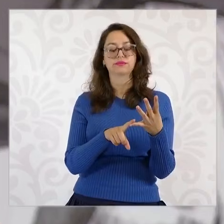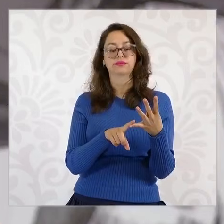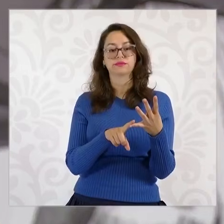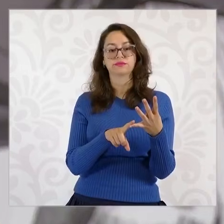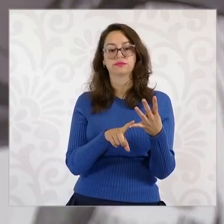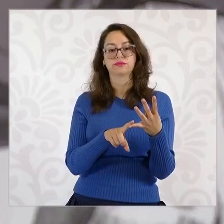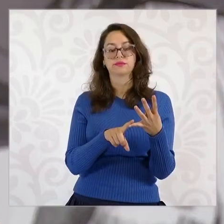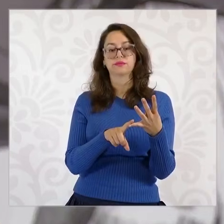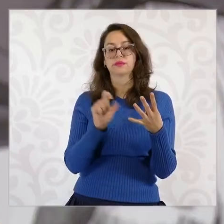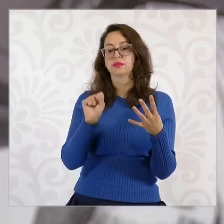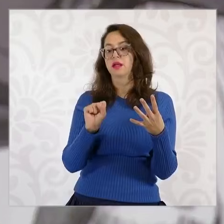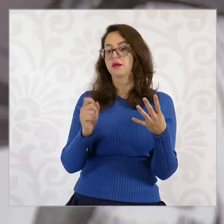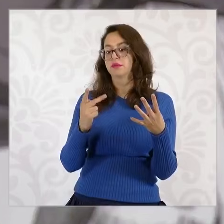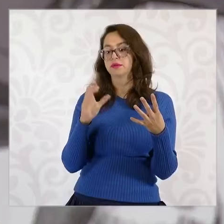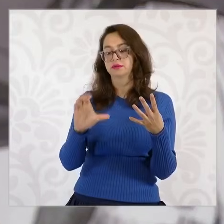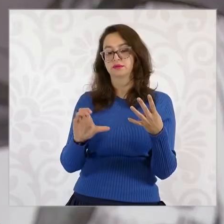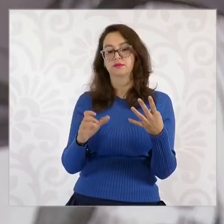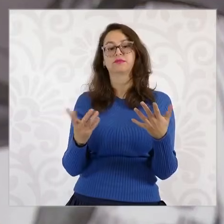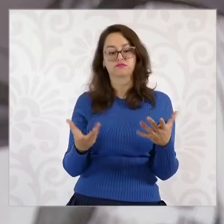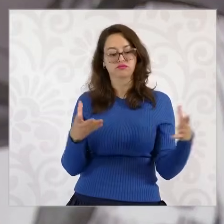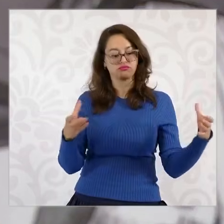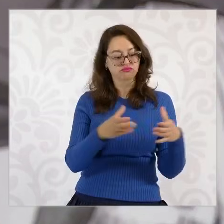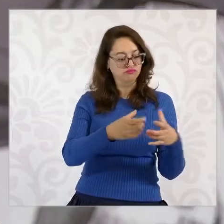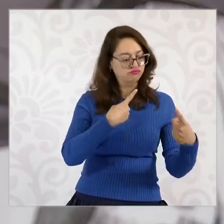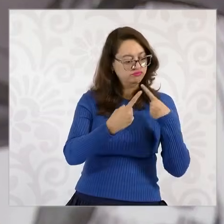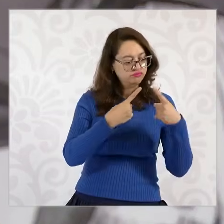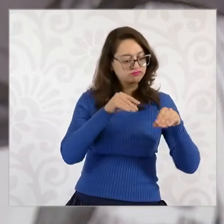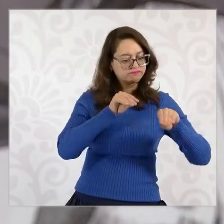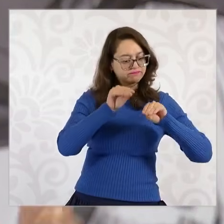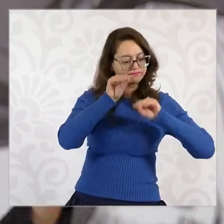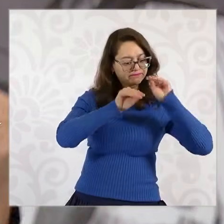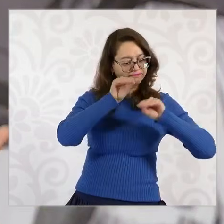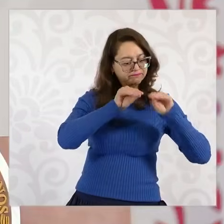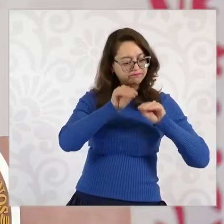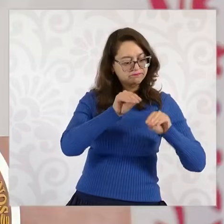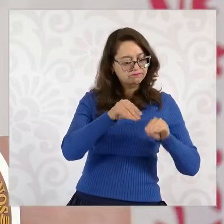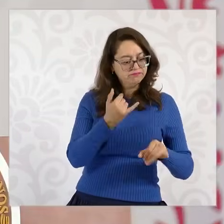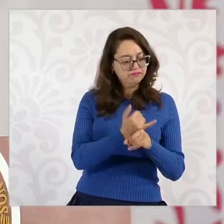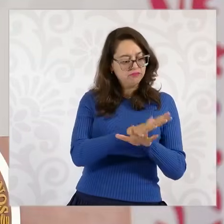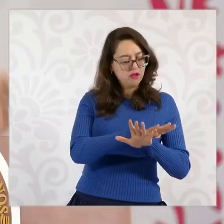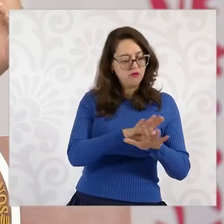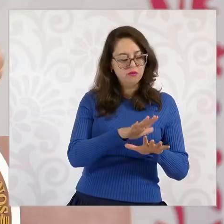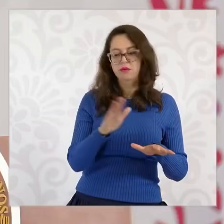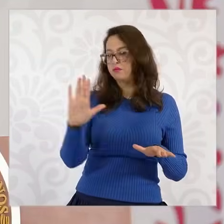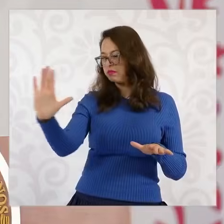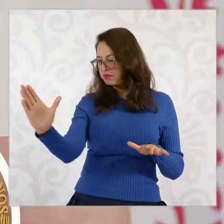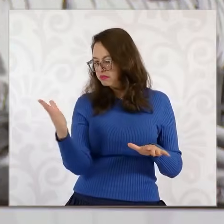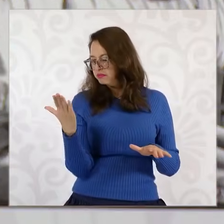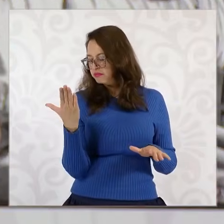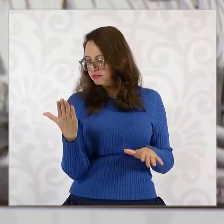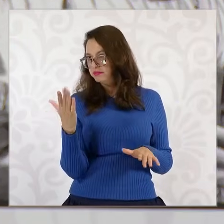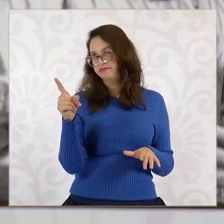participara, Secretaría de Seguridad, y están trabajando pues todo el informe que se hizo a México,